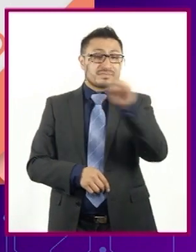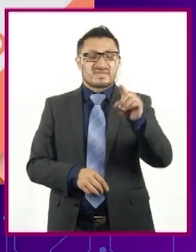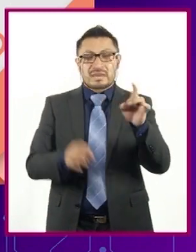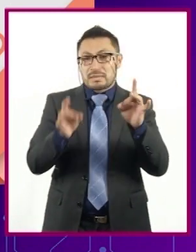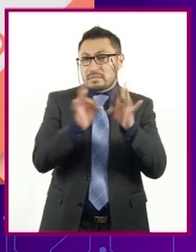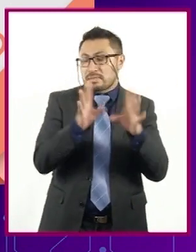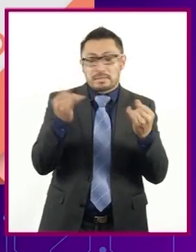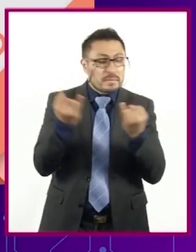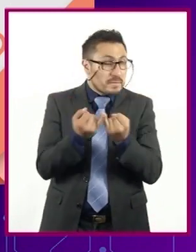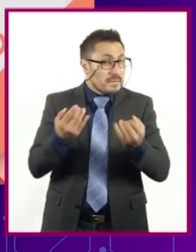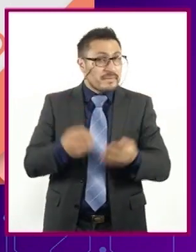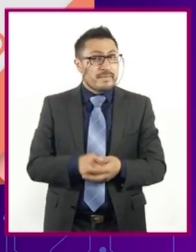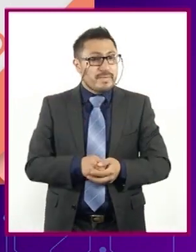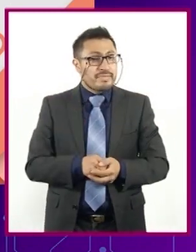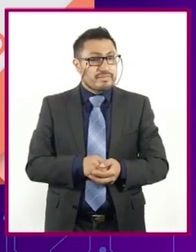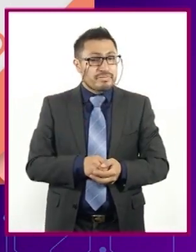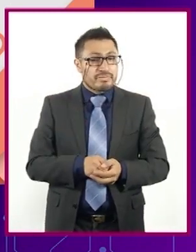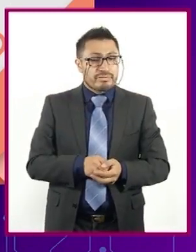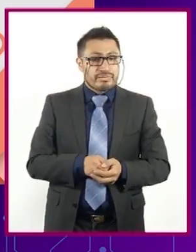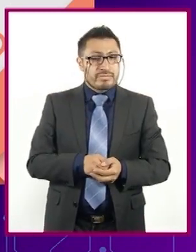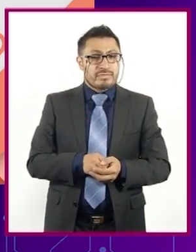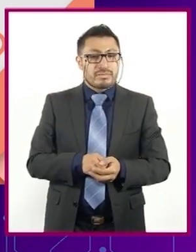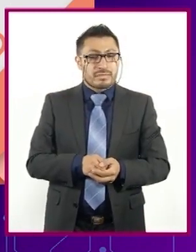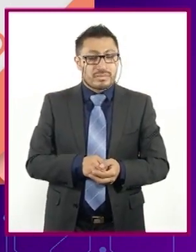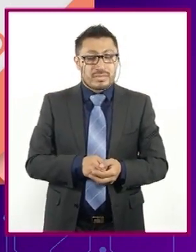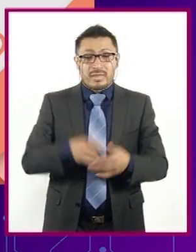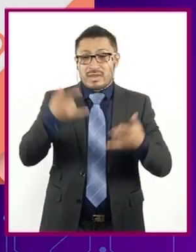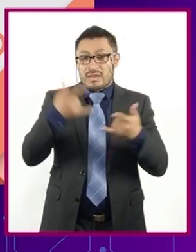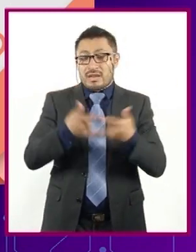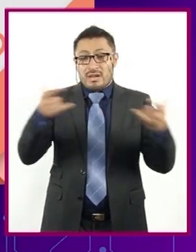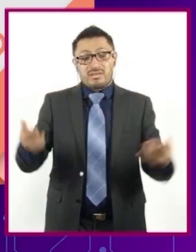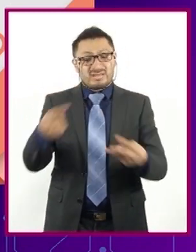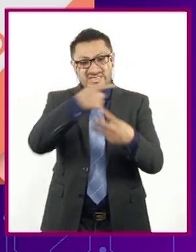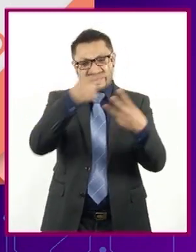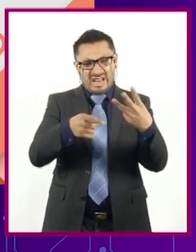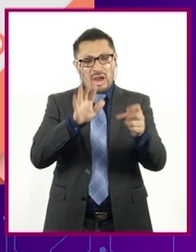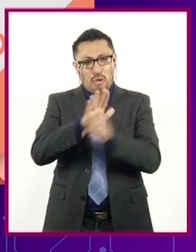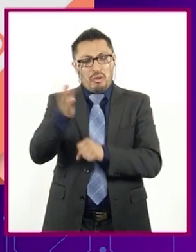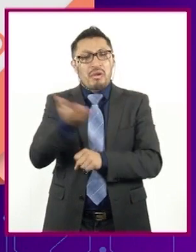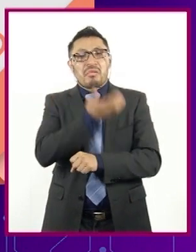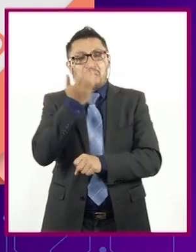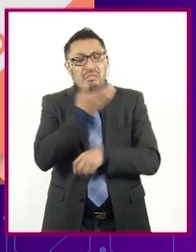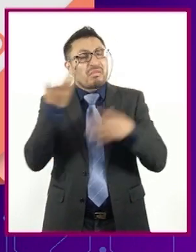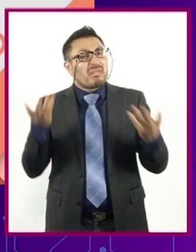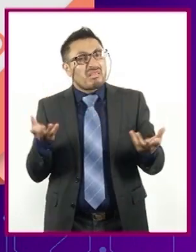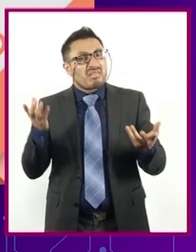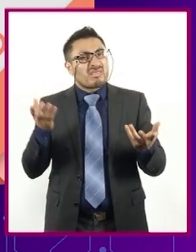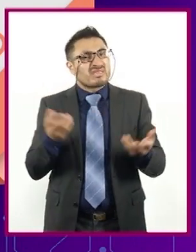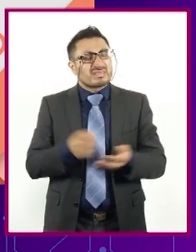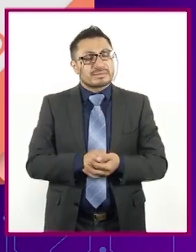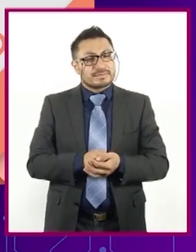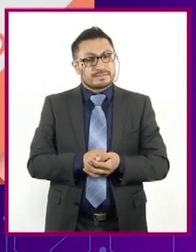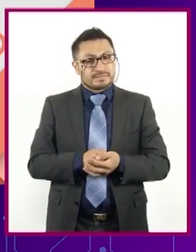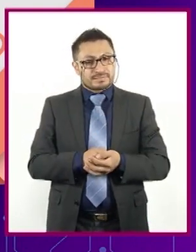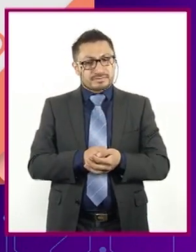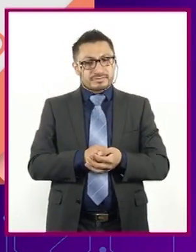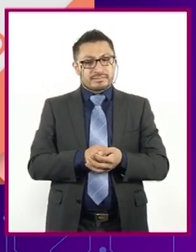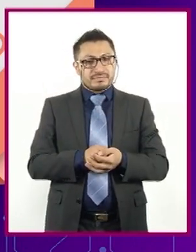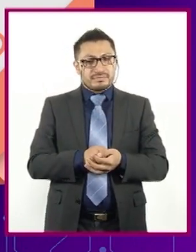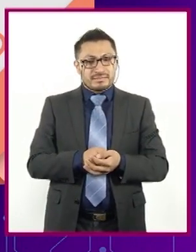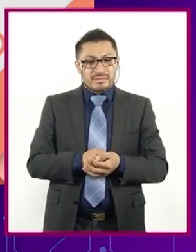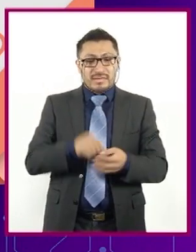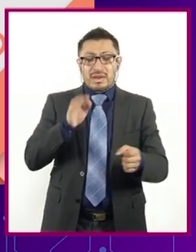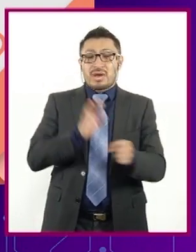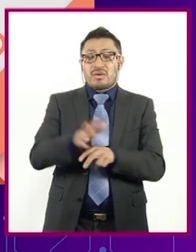similares? ¿Qué tienen en común estas tres historias? ¿Cuál herramienta usaron para registrar la